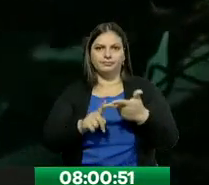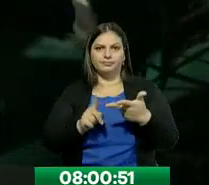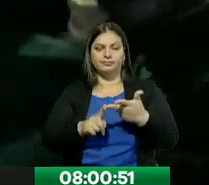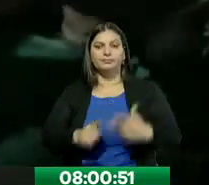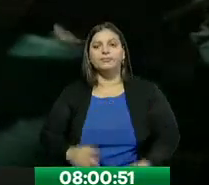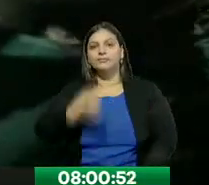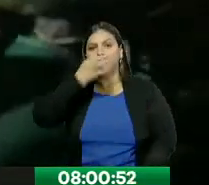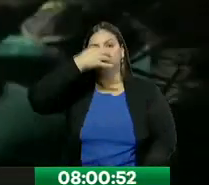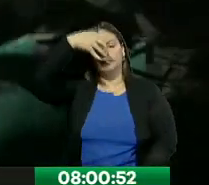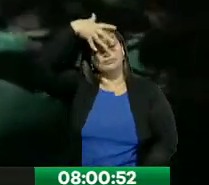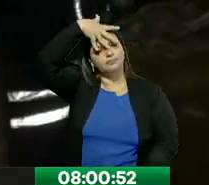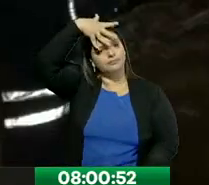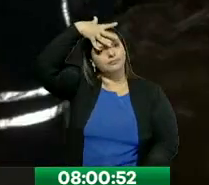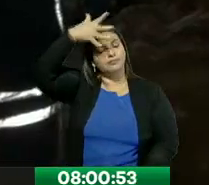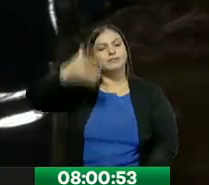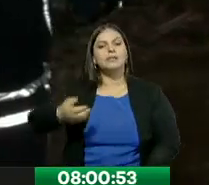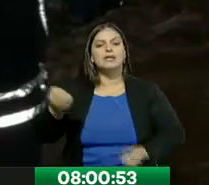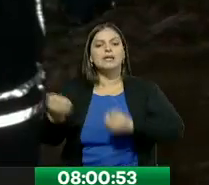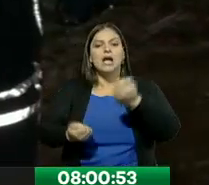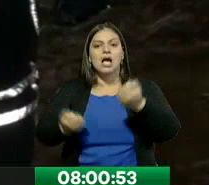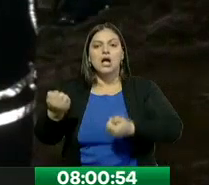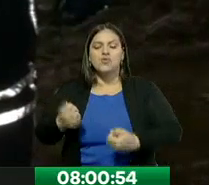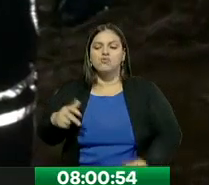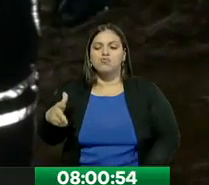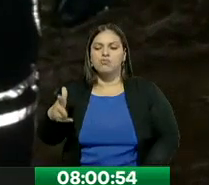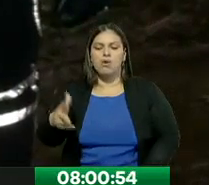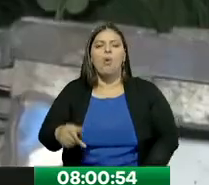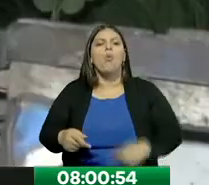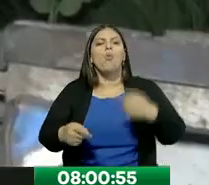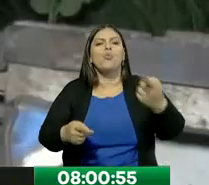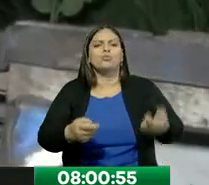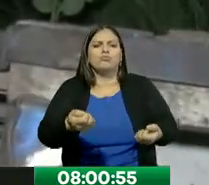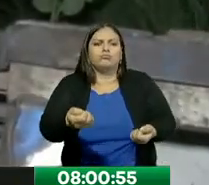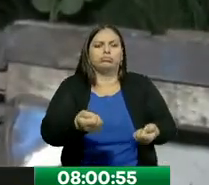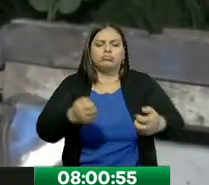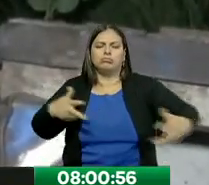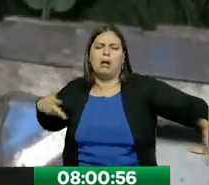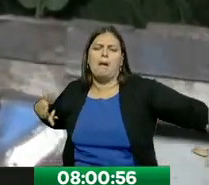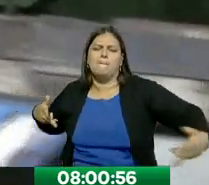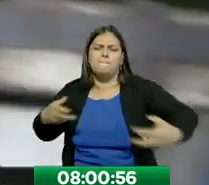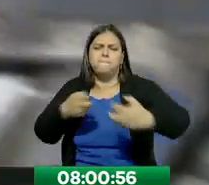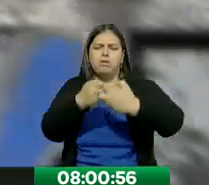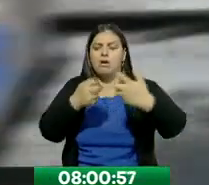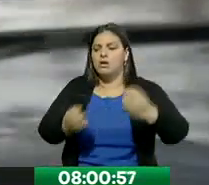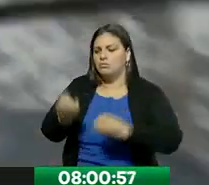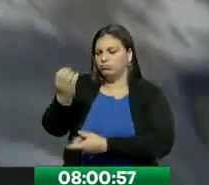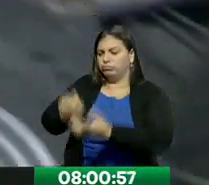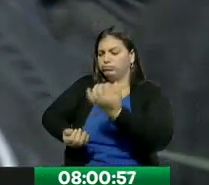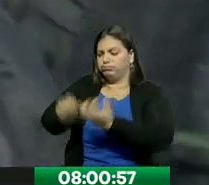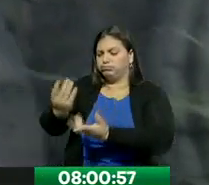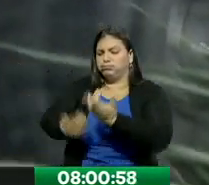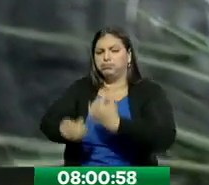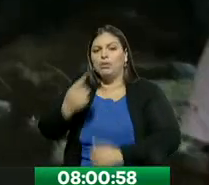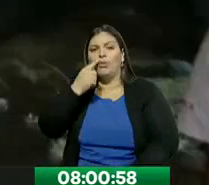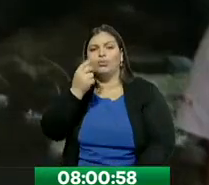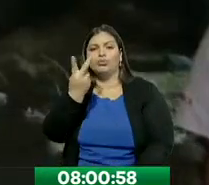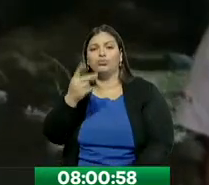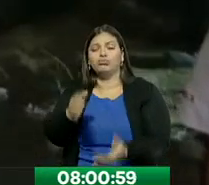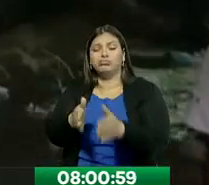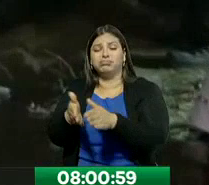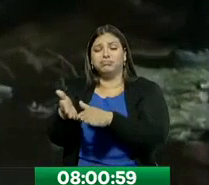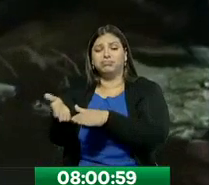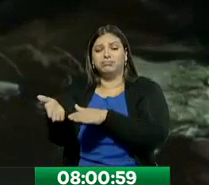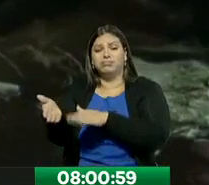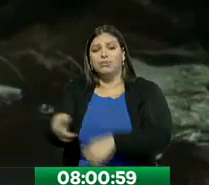de un accidente de tránsito ocurrido en Santo Domingo, capital de la provincia Sáchila. El percance vial involucró a dos trailers y un auto que